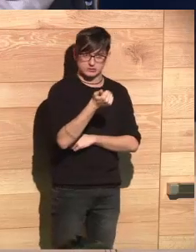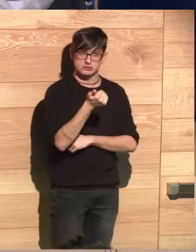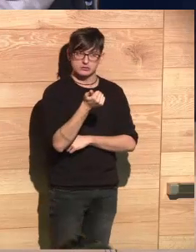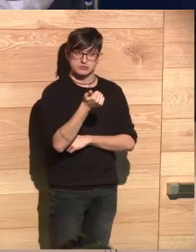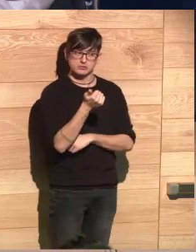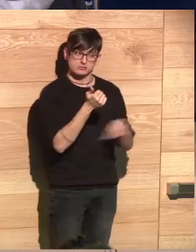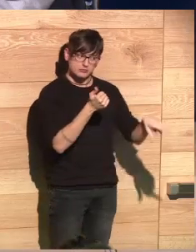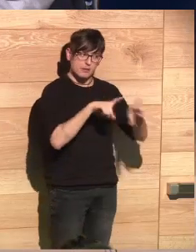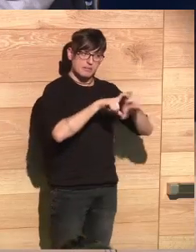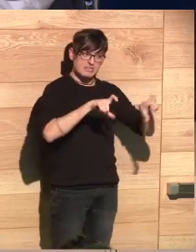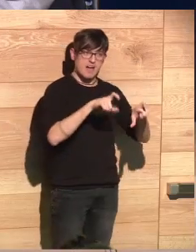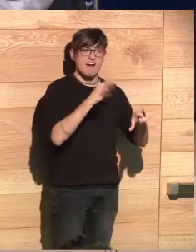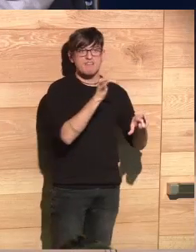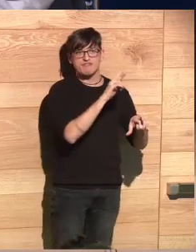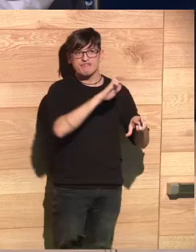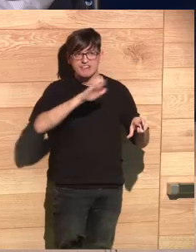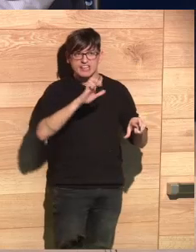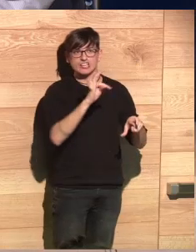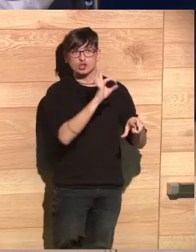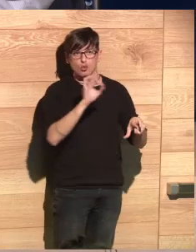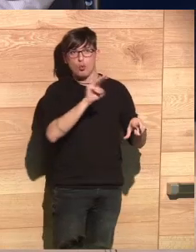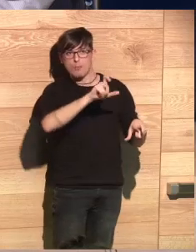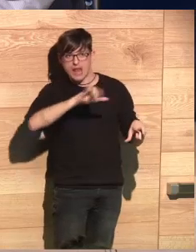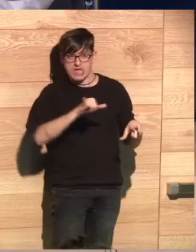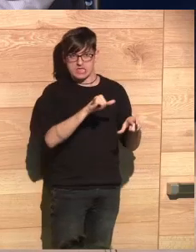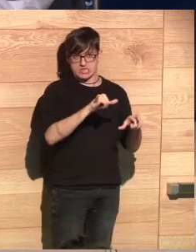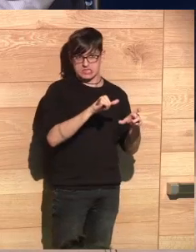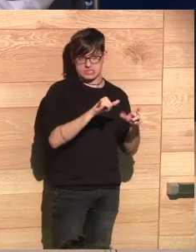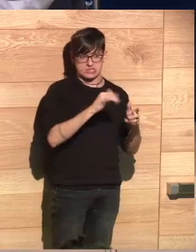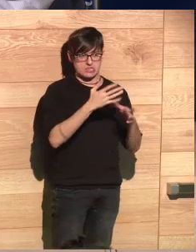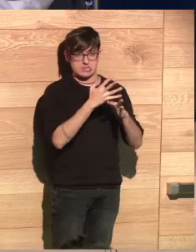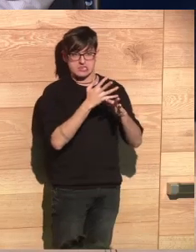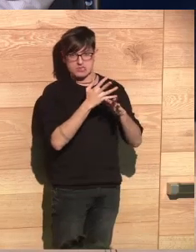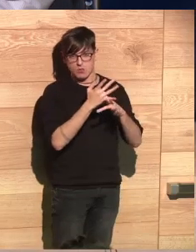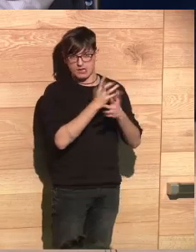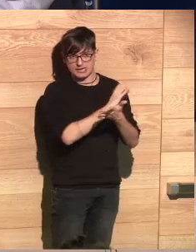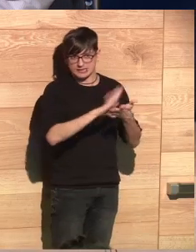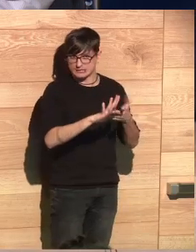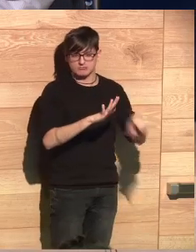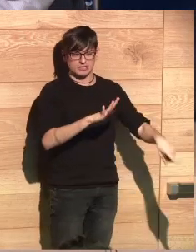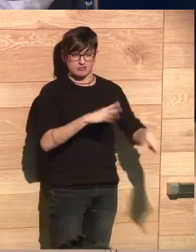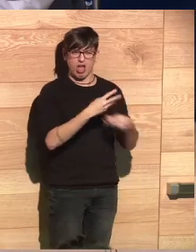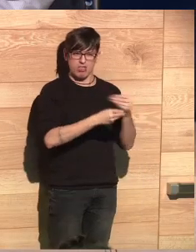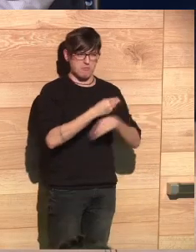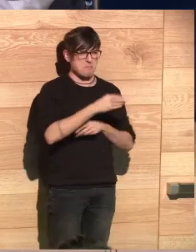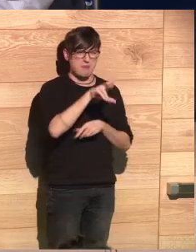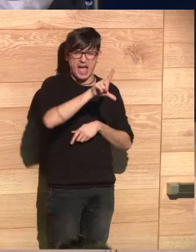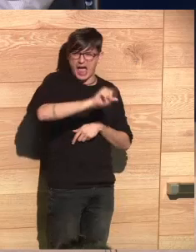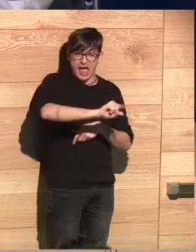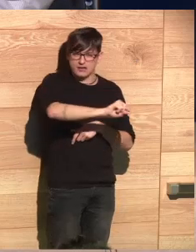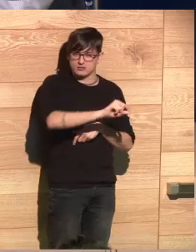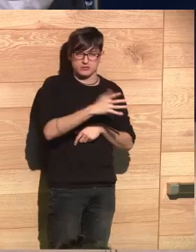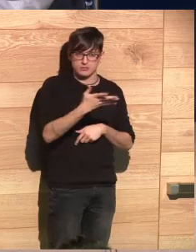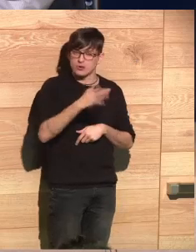lo tienen las empresas de free to play, porque es dificilísimo. Hacer free to play es relativamente barato, pero es muy difícil tener un